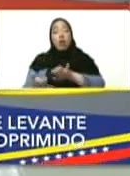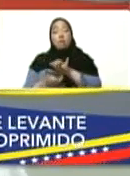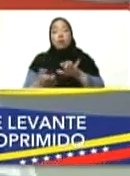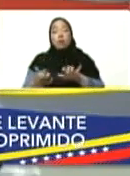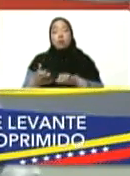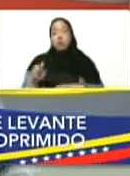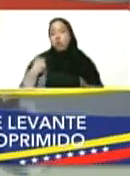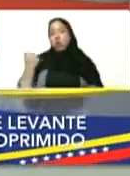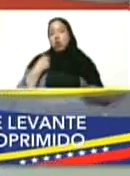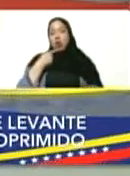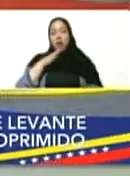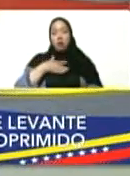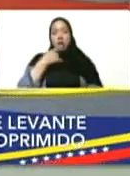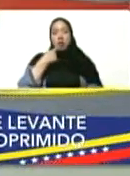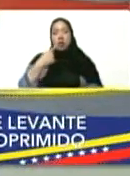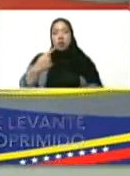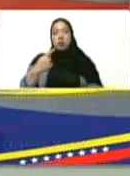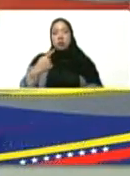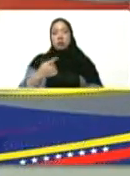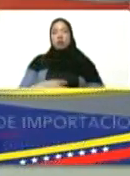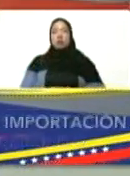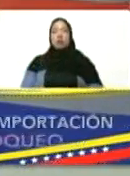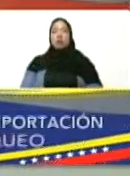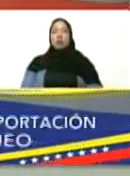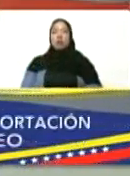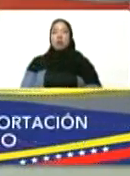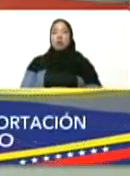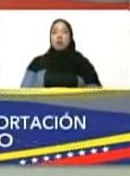Cualquiera pudiera decir, bloquéame esa escalera ahí.